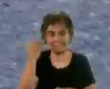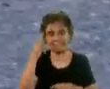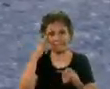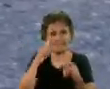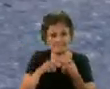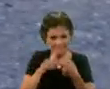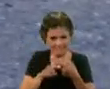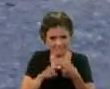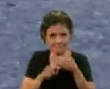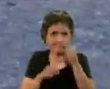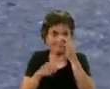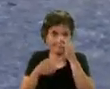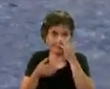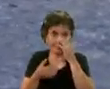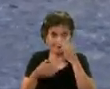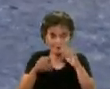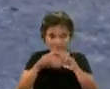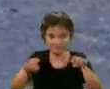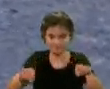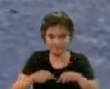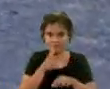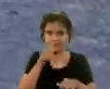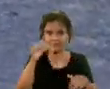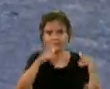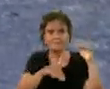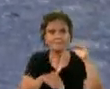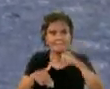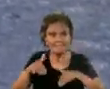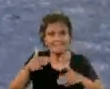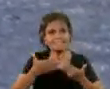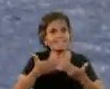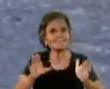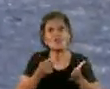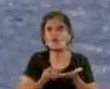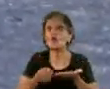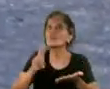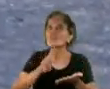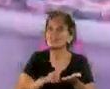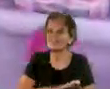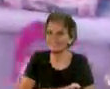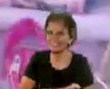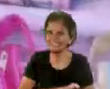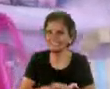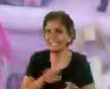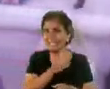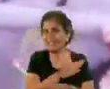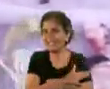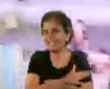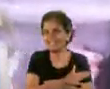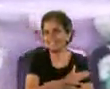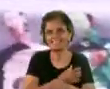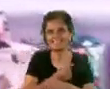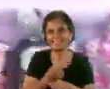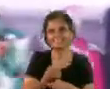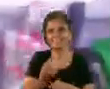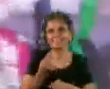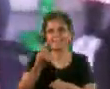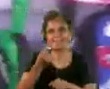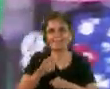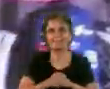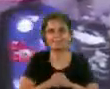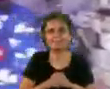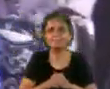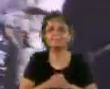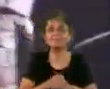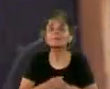objetivo de hacer la reapertura de la pileta ahí en el Parque San Gita, que era un desafío en la primera etapa, en los primeros días de gestión. Ya está el Parque San